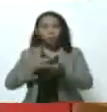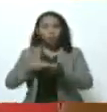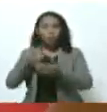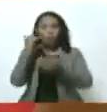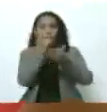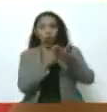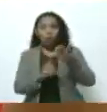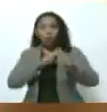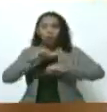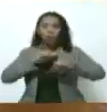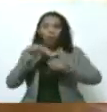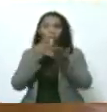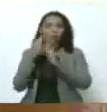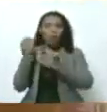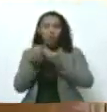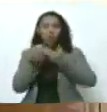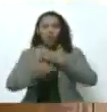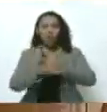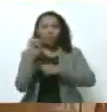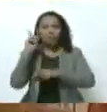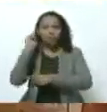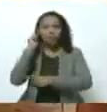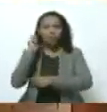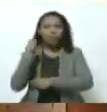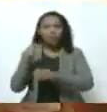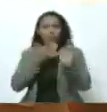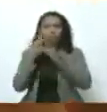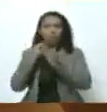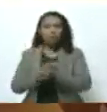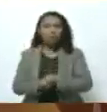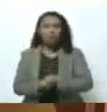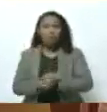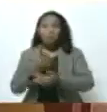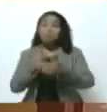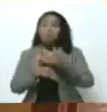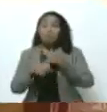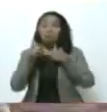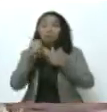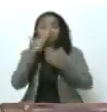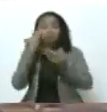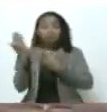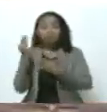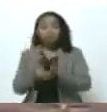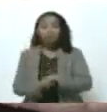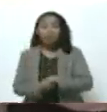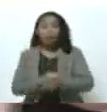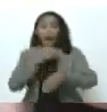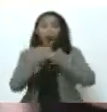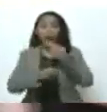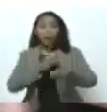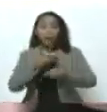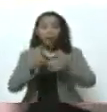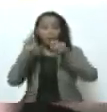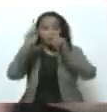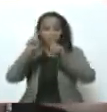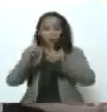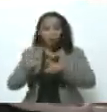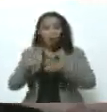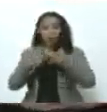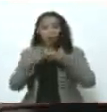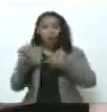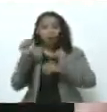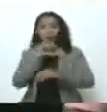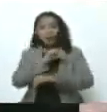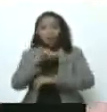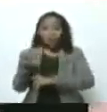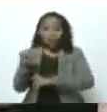concreta de acción comunal. ¿Cómo avanzan esas tareas en las comunidades? Vamos muy bien, fíjate que hacemos examen. Todos los fines de semana